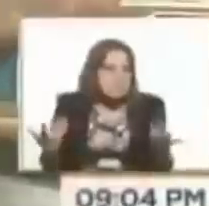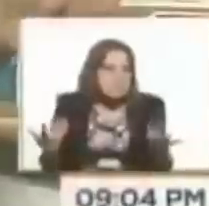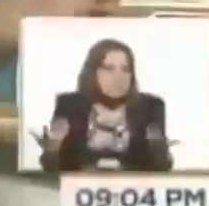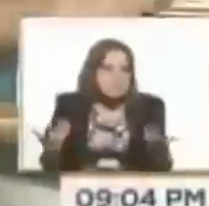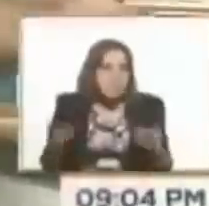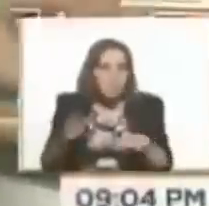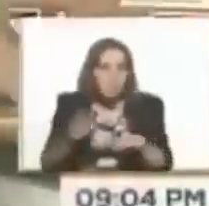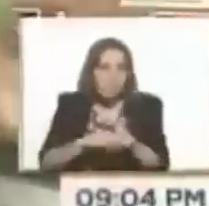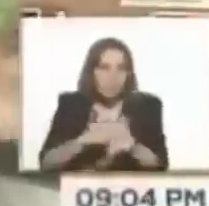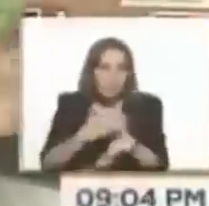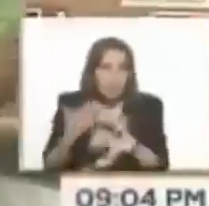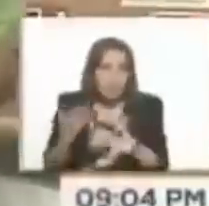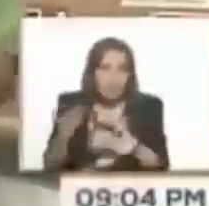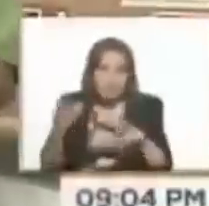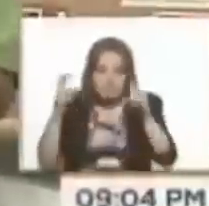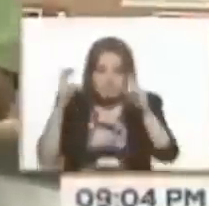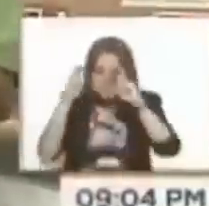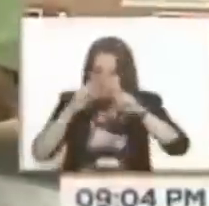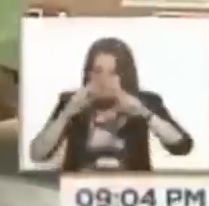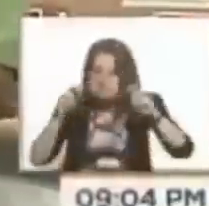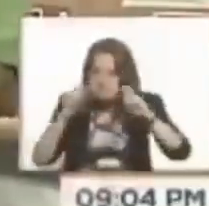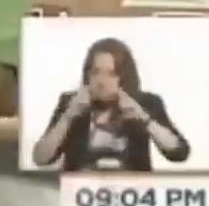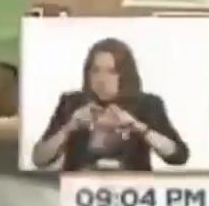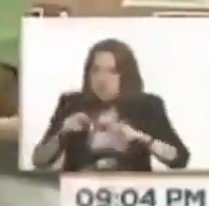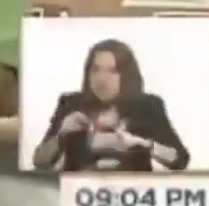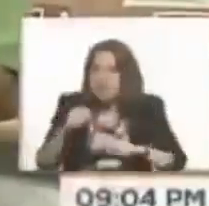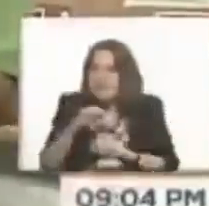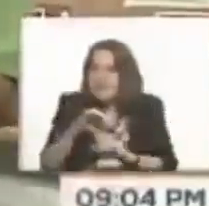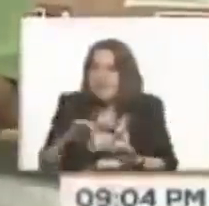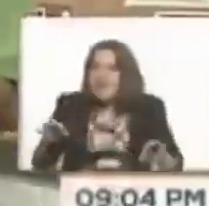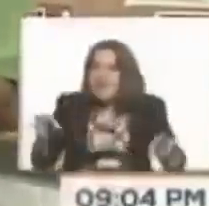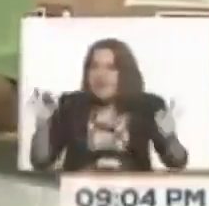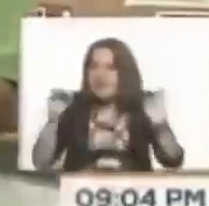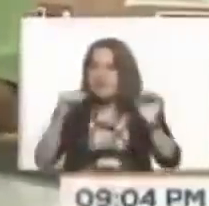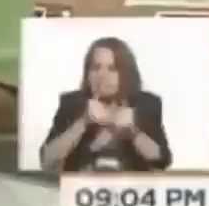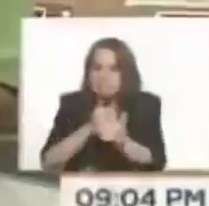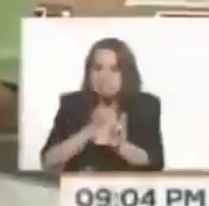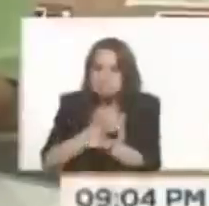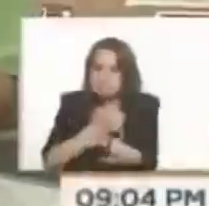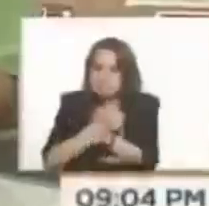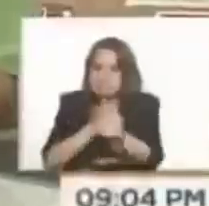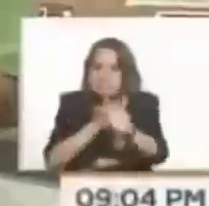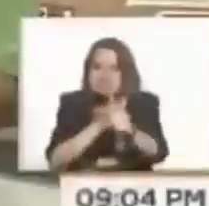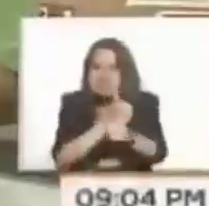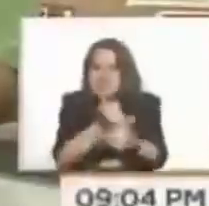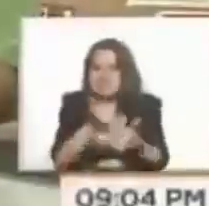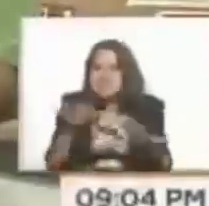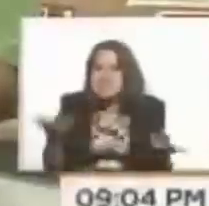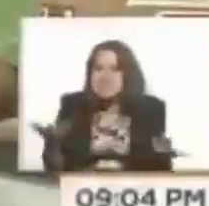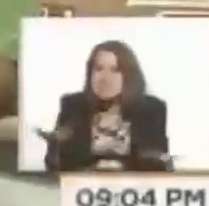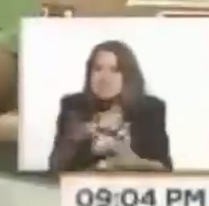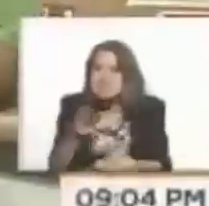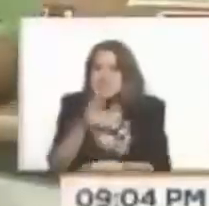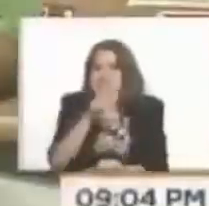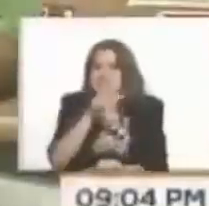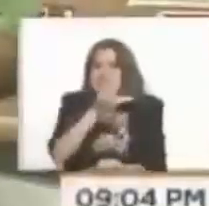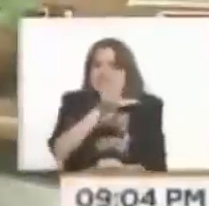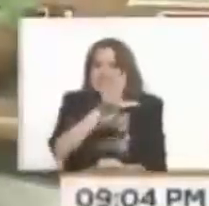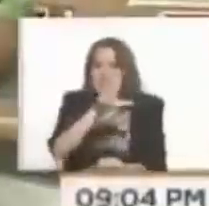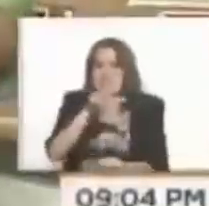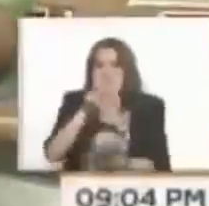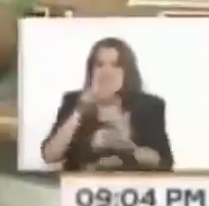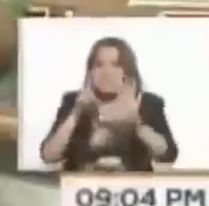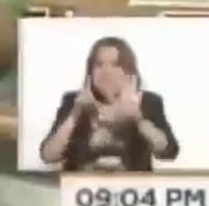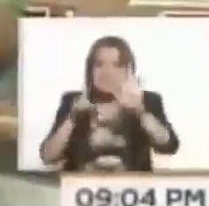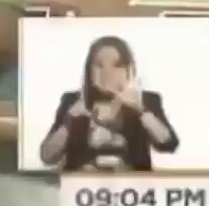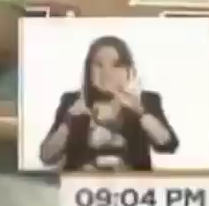la lucha política entre los países de derecha e izquierda en la región. Si ellos se reúnen para conspirar contra los